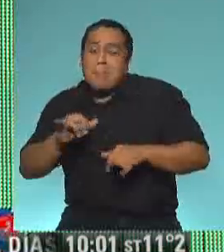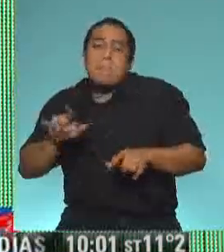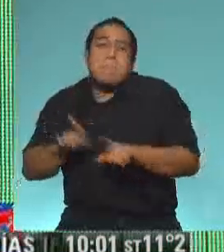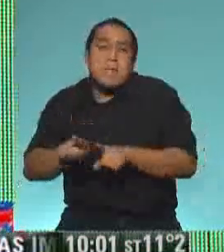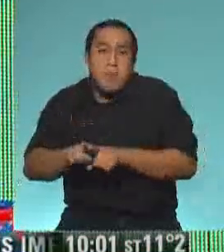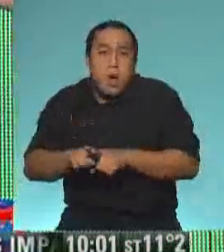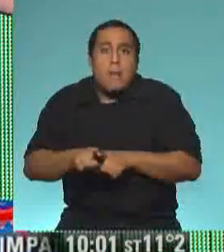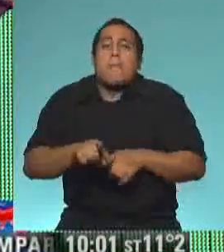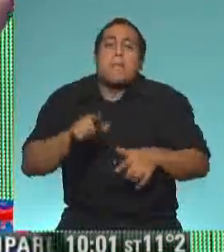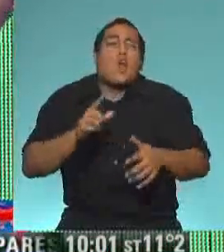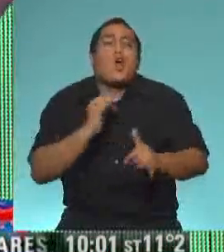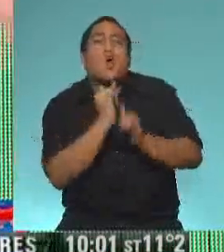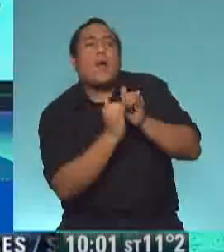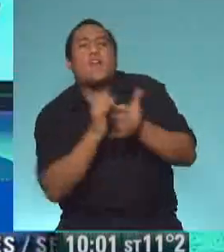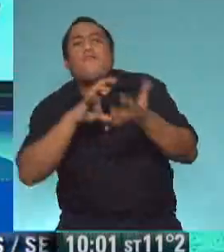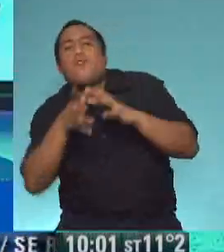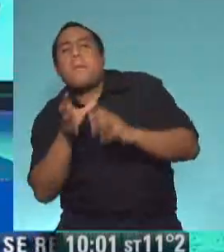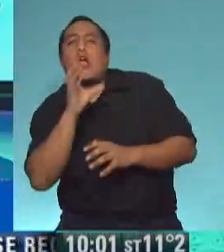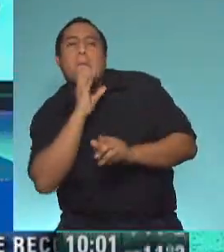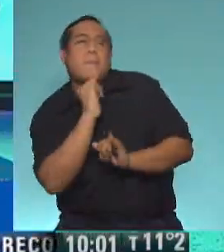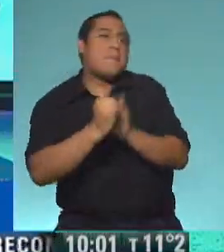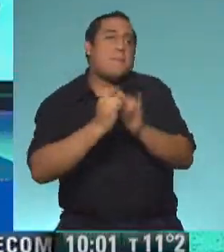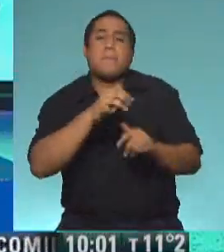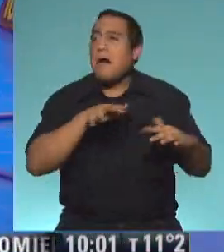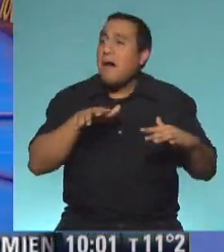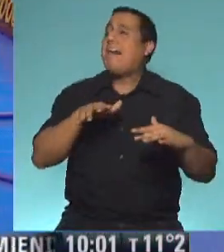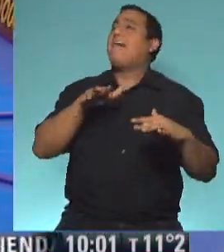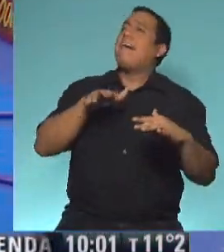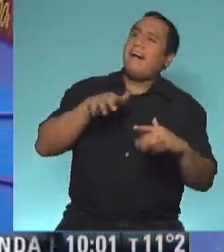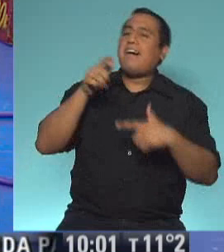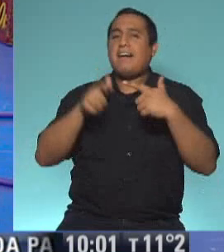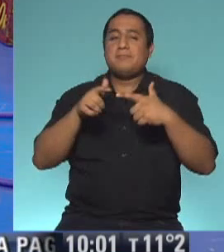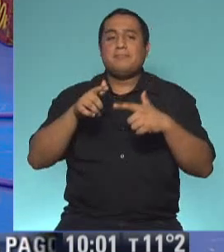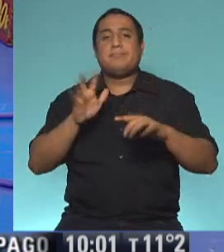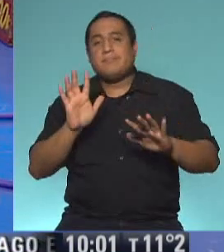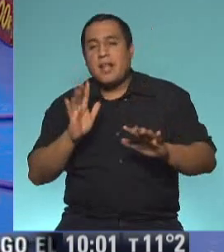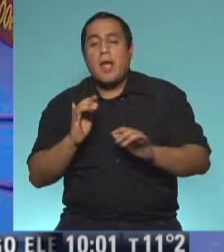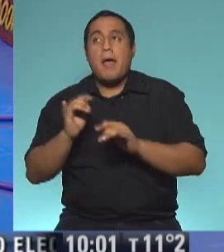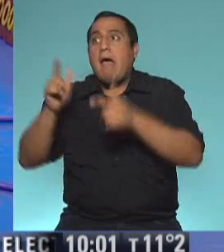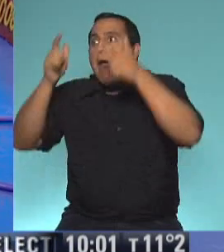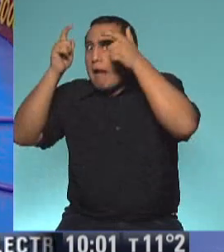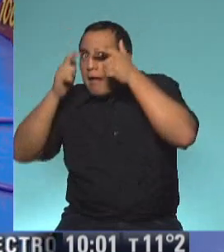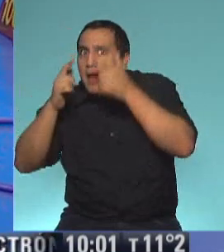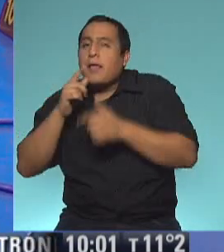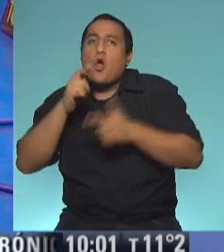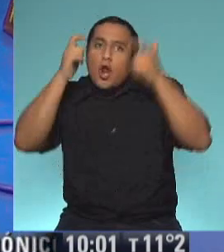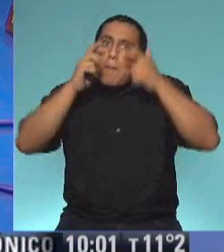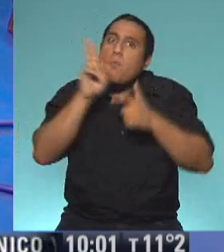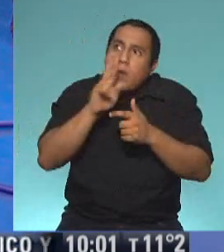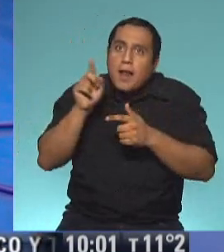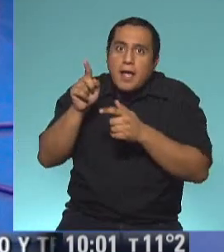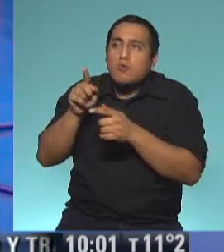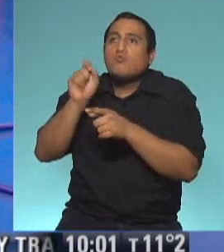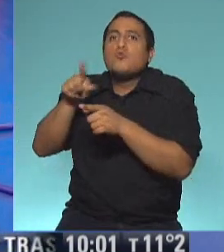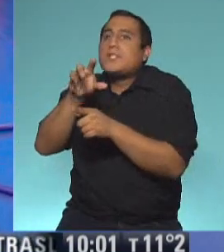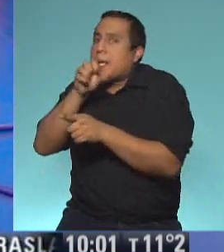Pero de forma graciosa. Claro. Para poder entretener a todas las personas. Se enteraban de los secretos de los reyes y reinas y le contaban todo al pueblo.